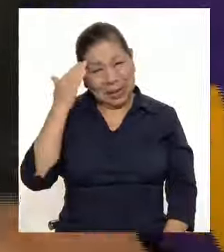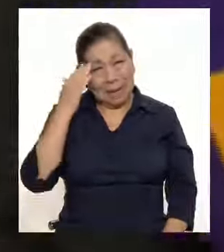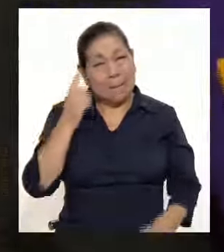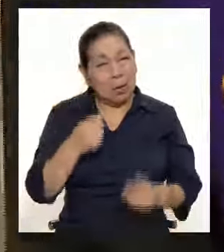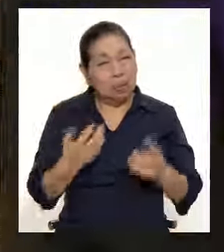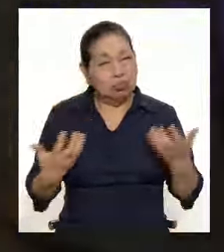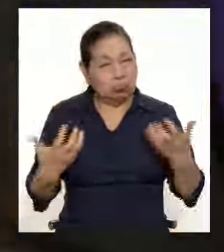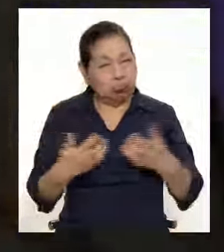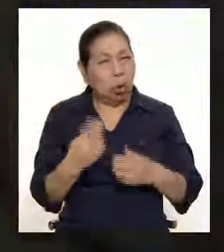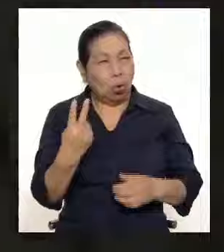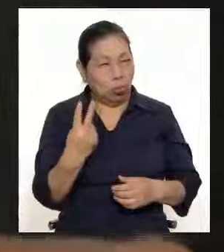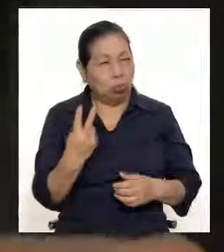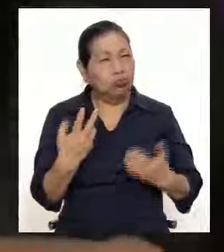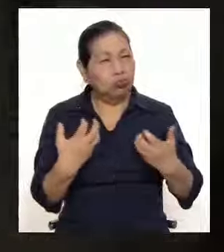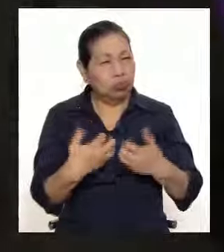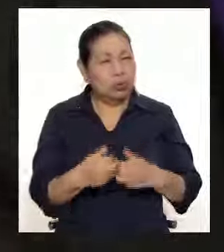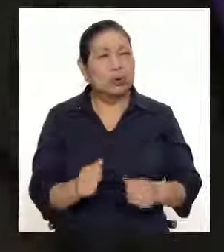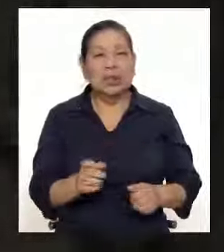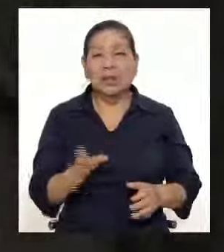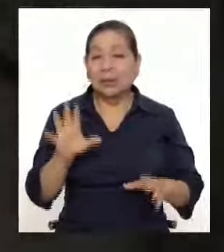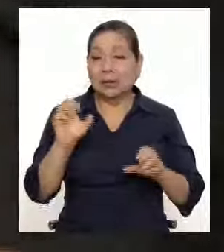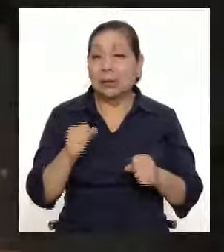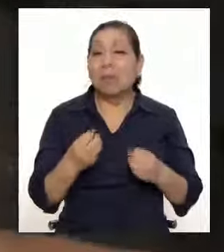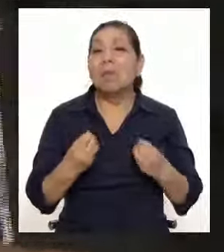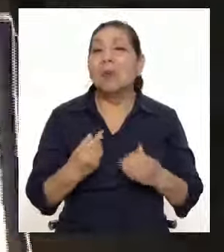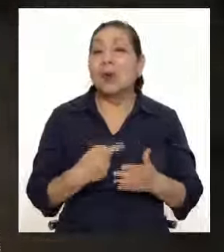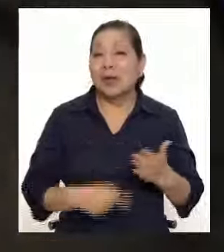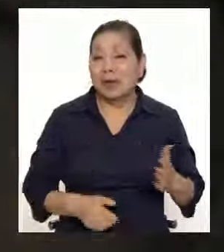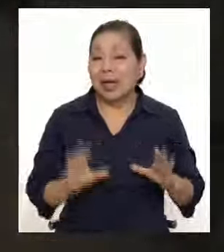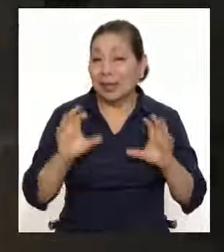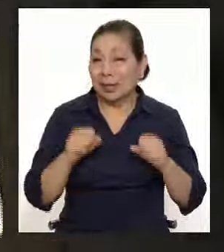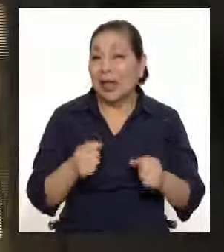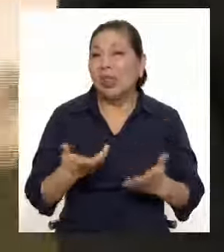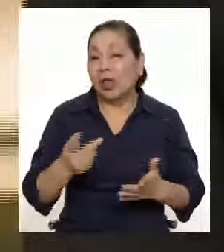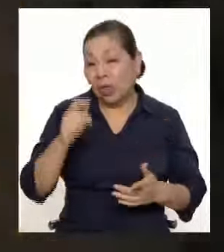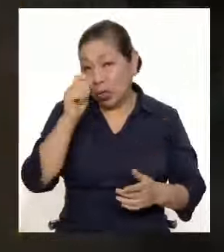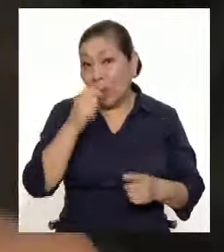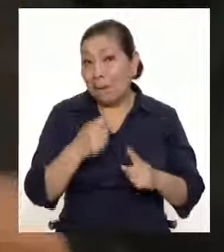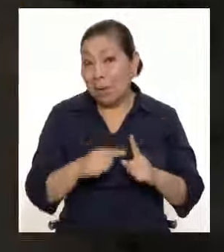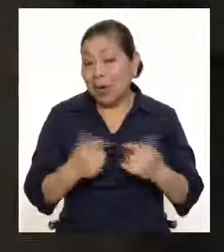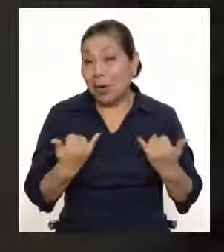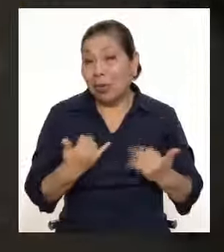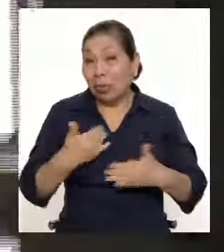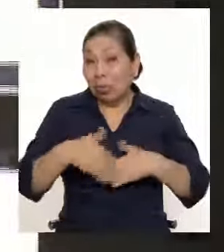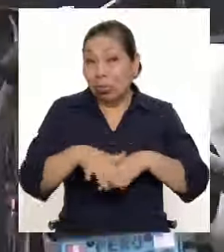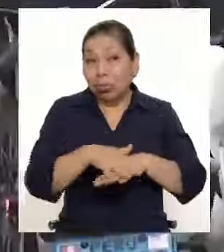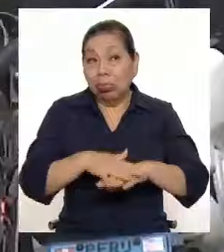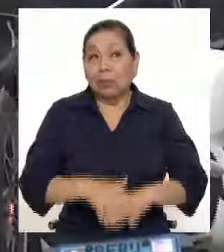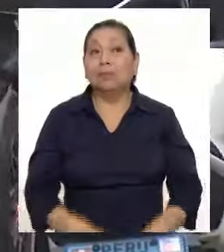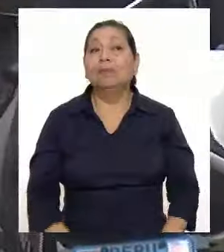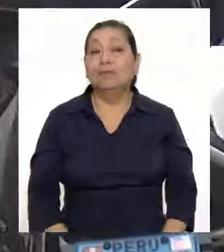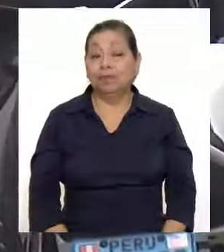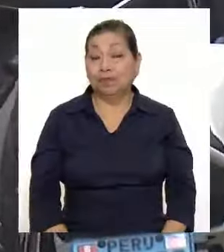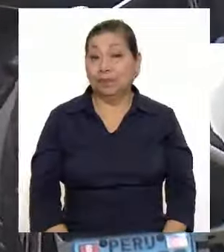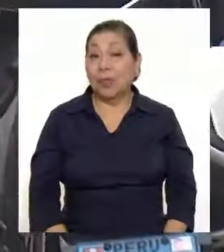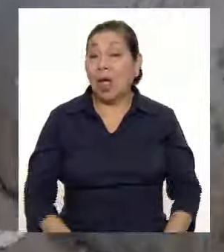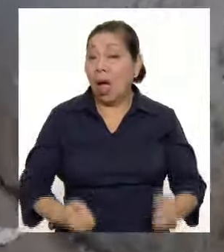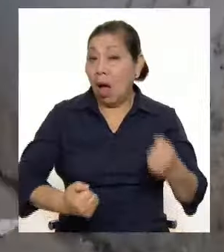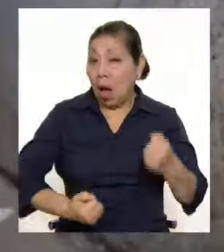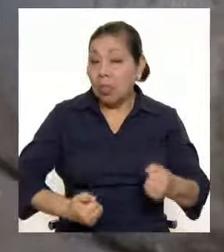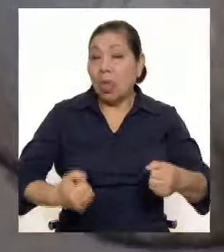una relación criminal, el sujeto hoy detenido con el que capturamos en Tumbe, pero estamos en proceso de investigación.